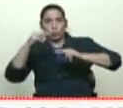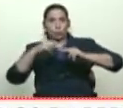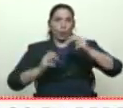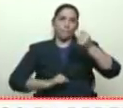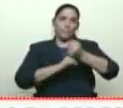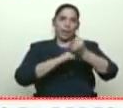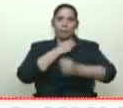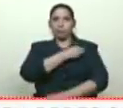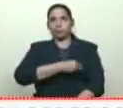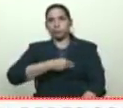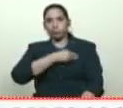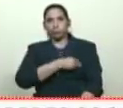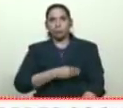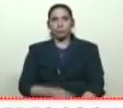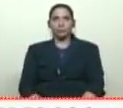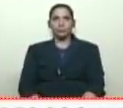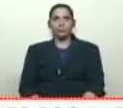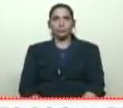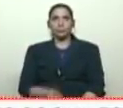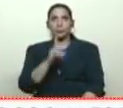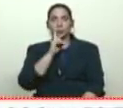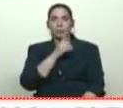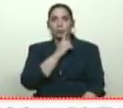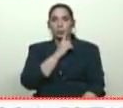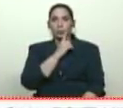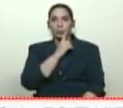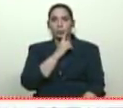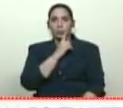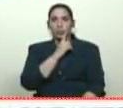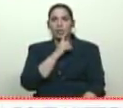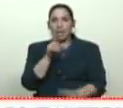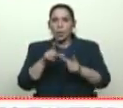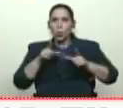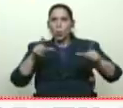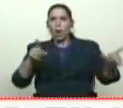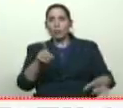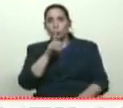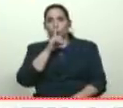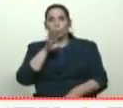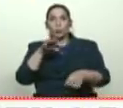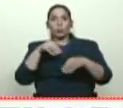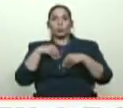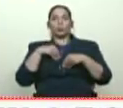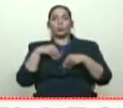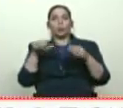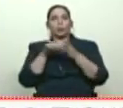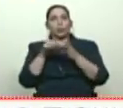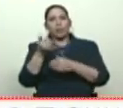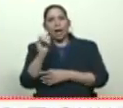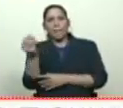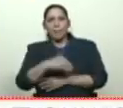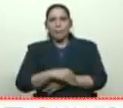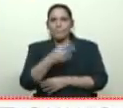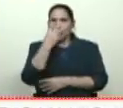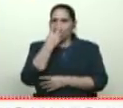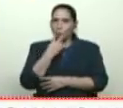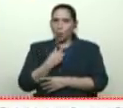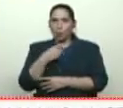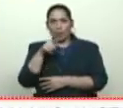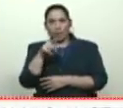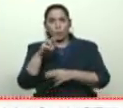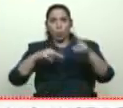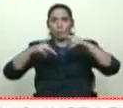de misiones. Eran lo que se llaman sitios de silencio, zonas de silencio, donde están los más pobres. Por eso se construyó